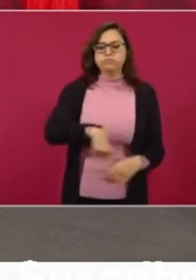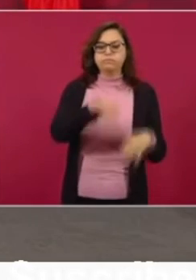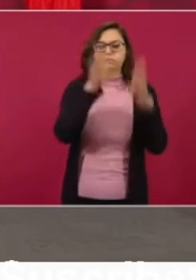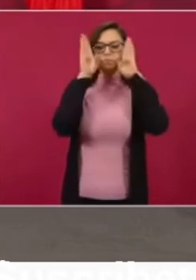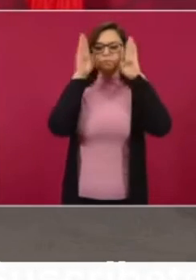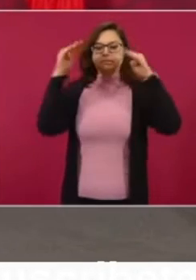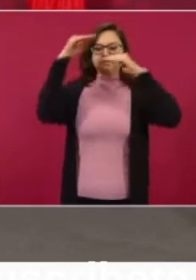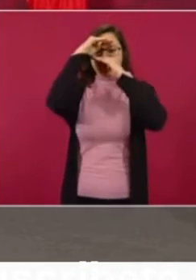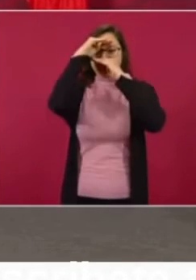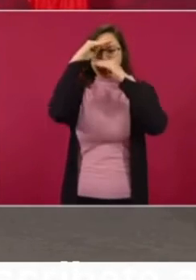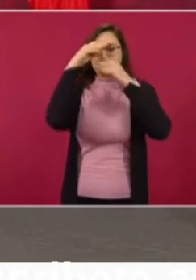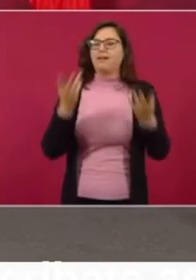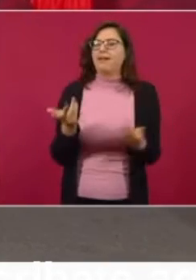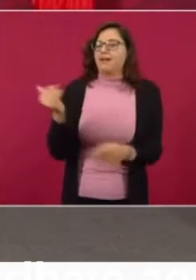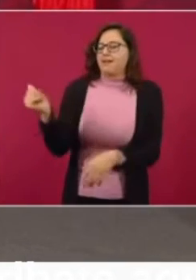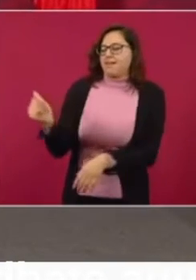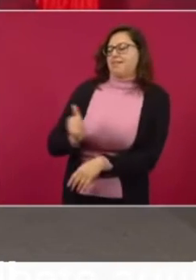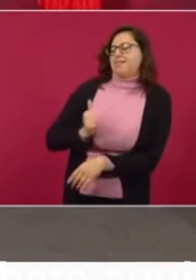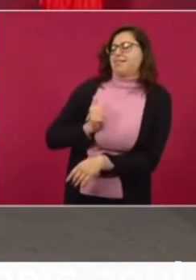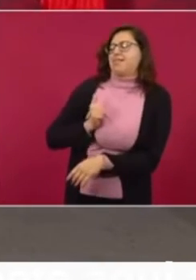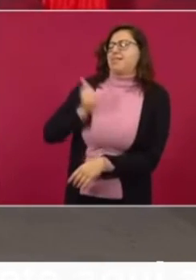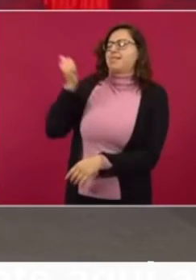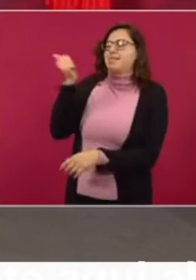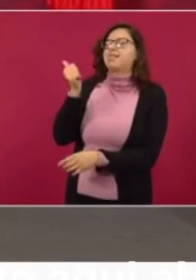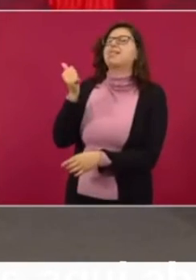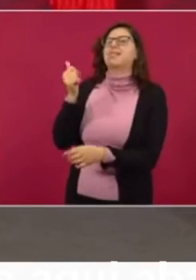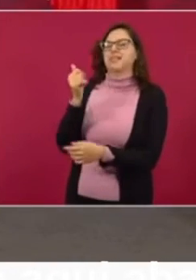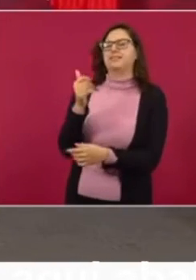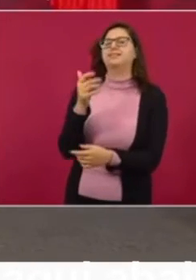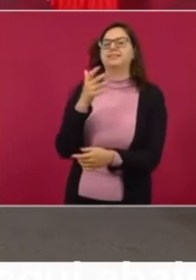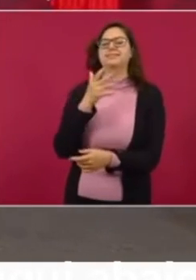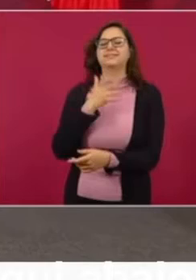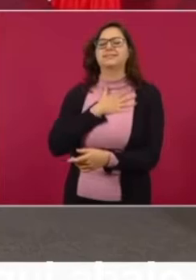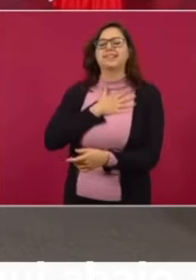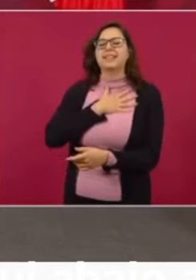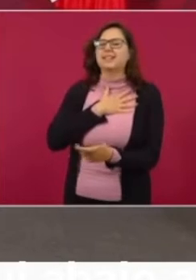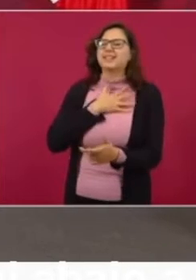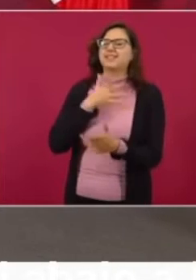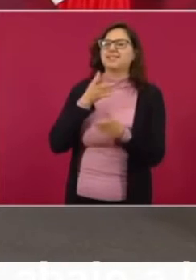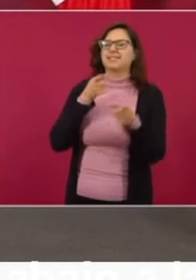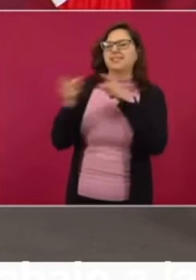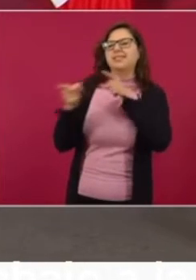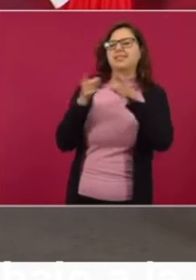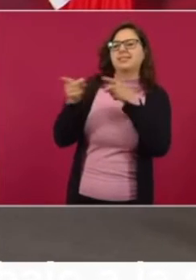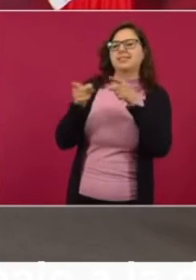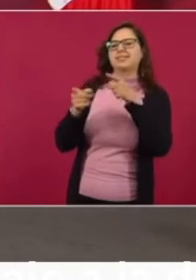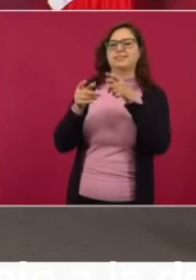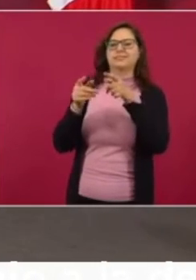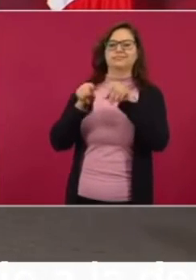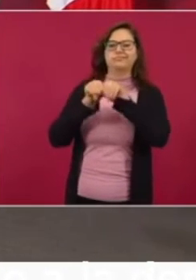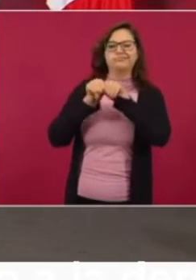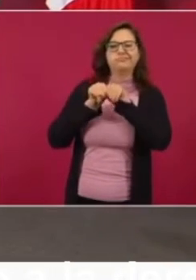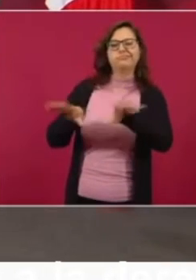aprovechan esta situación como otras